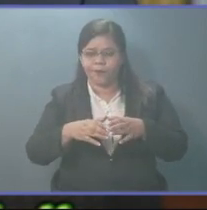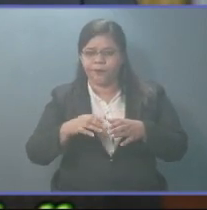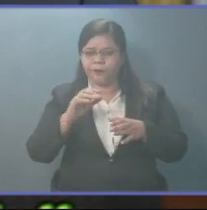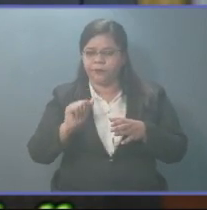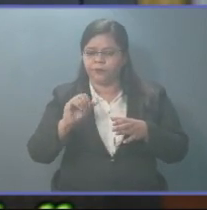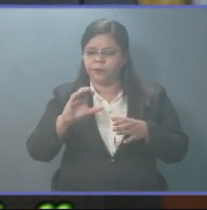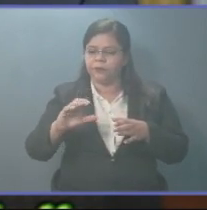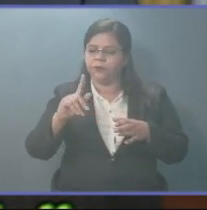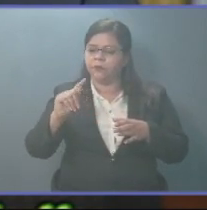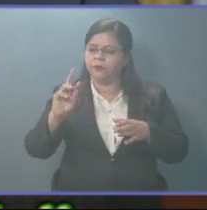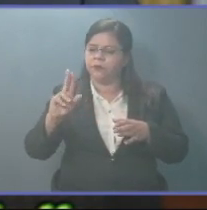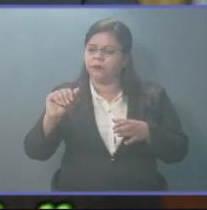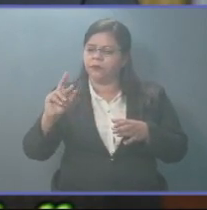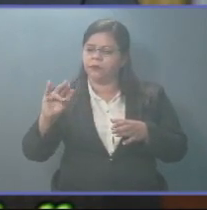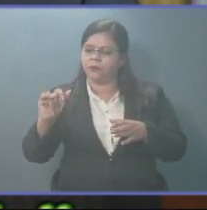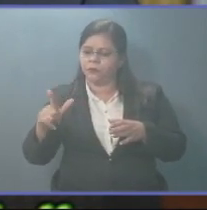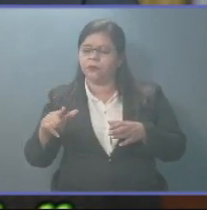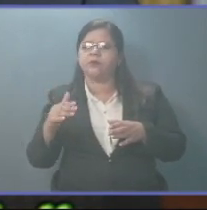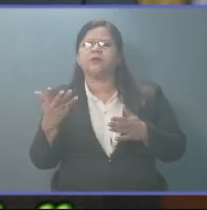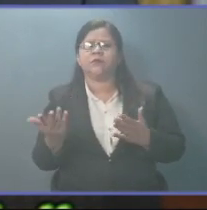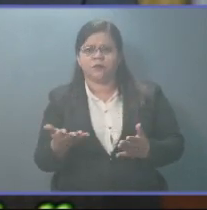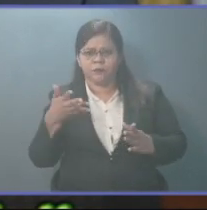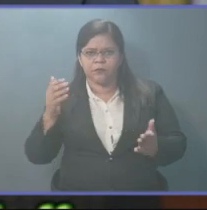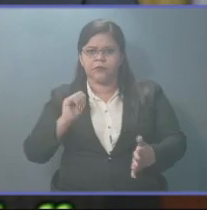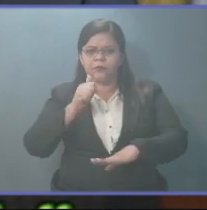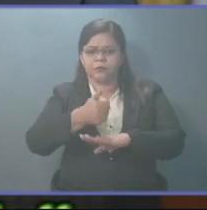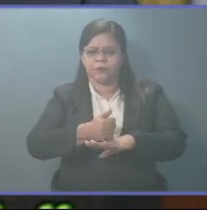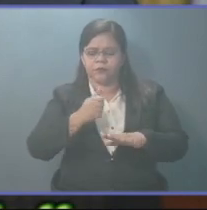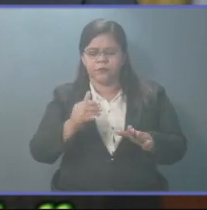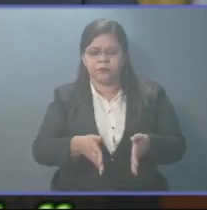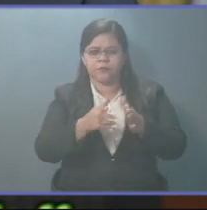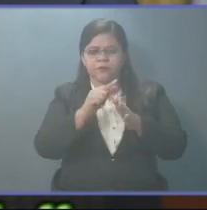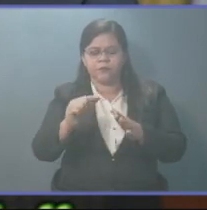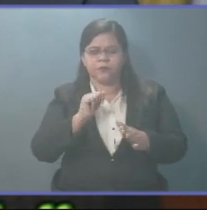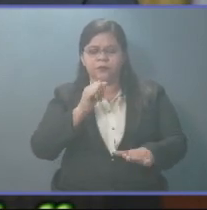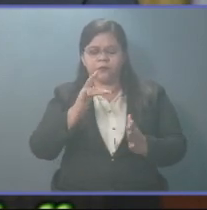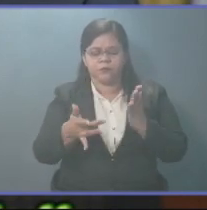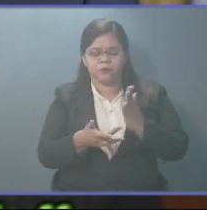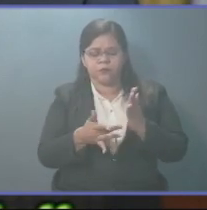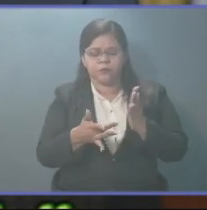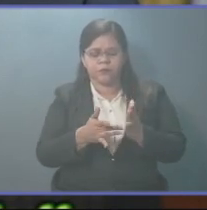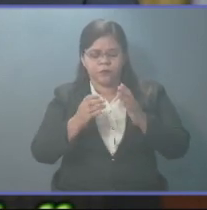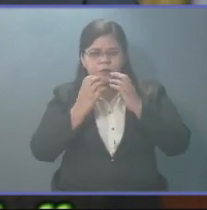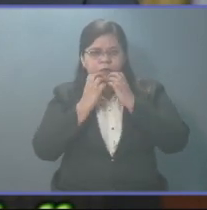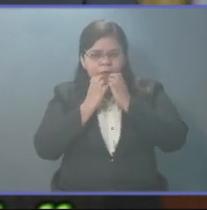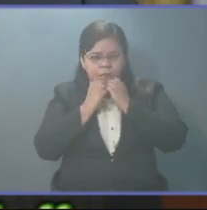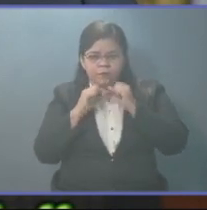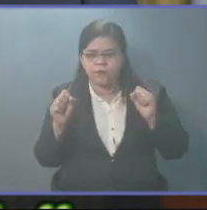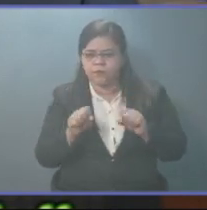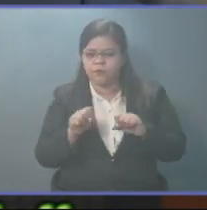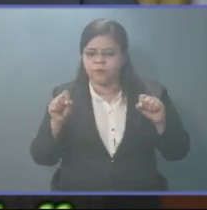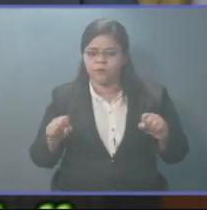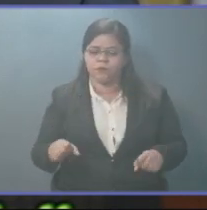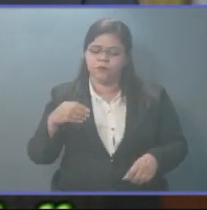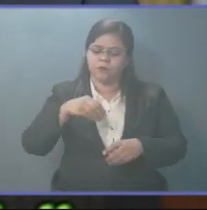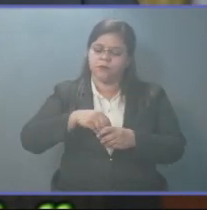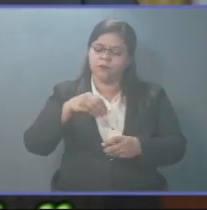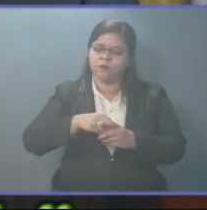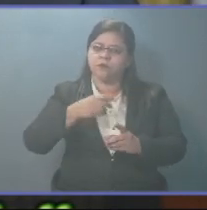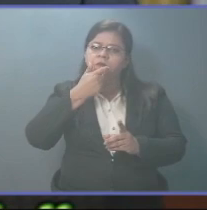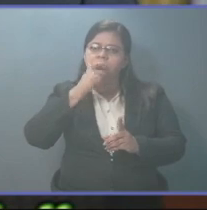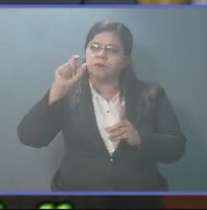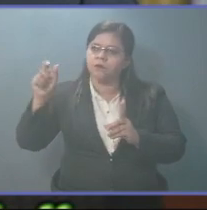objetivo de instalar una instancia técnica para la sostenibilidad del sistema de ahorro para pensiones que